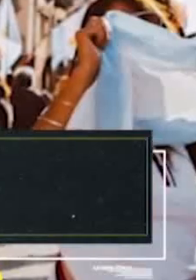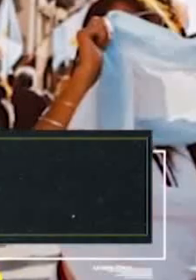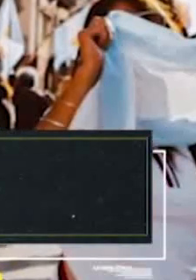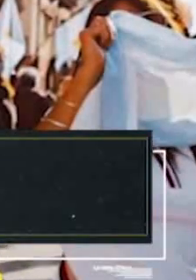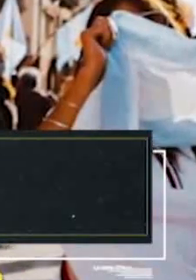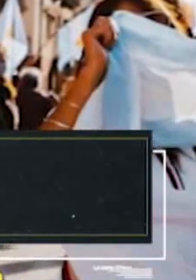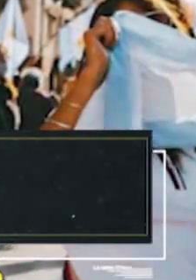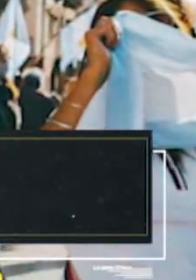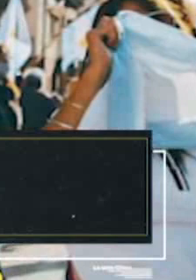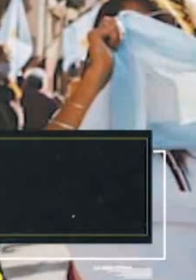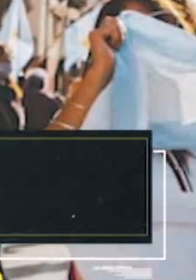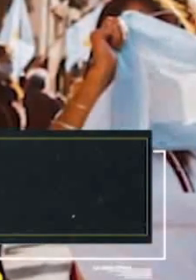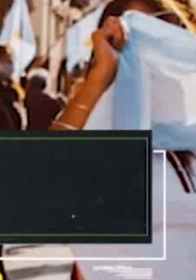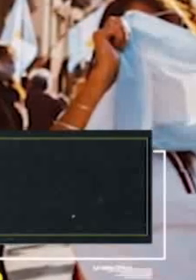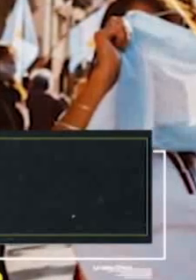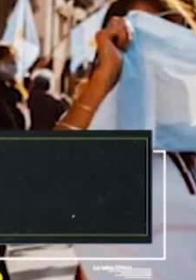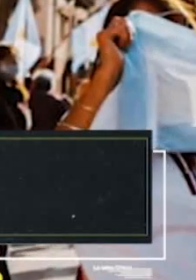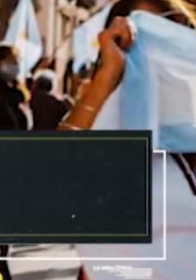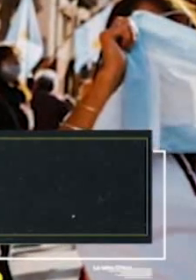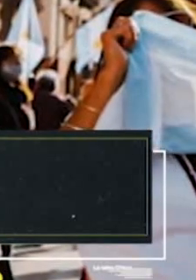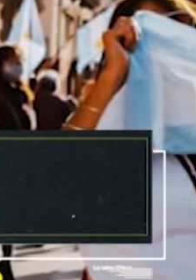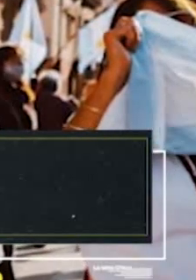Yo soy anticomunista,